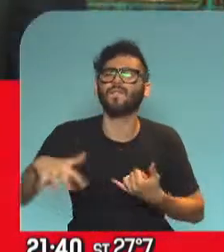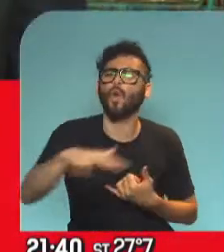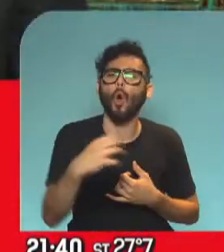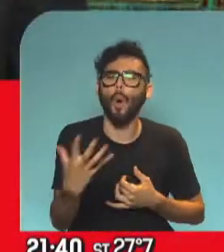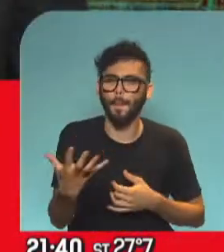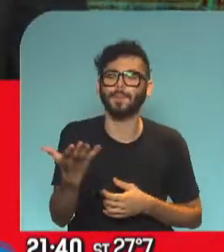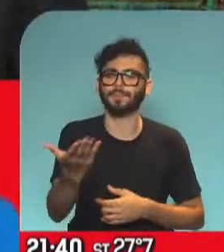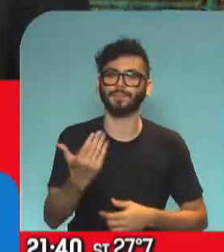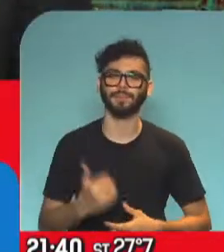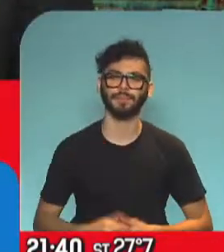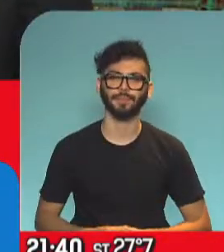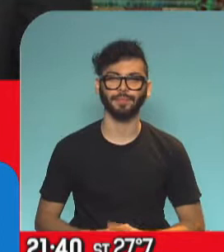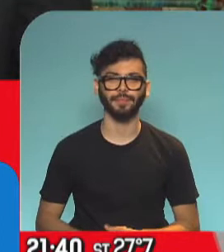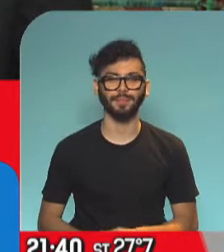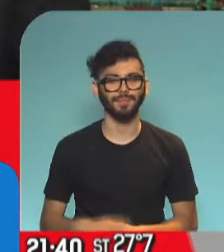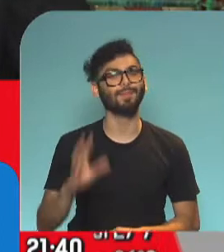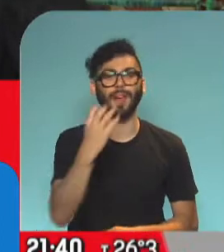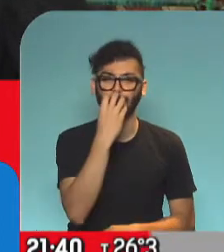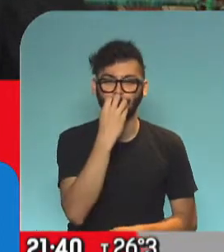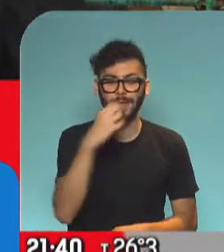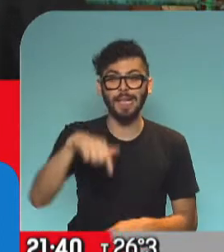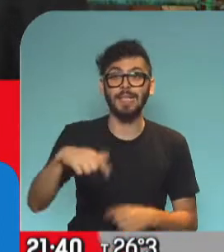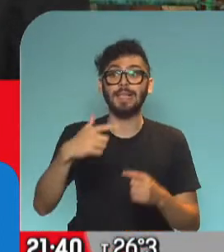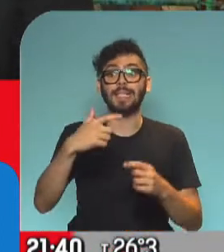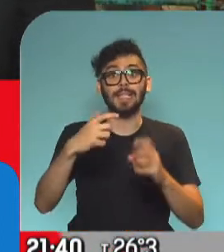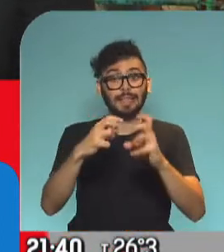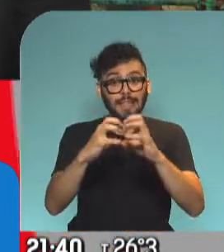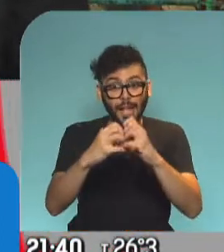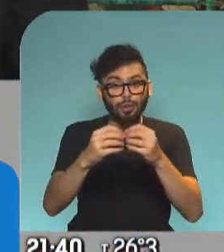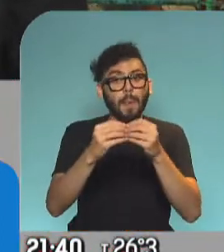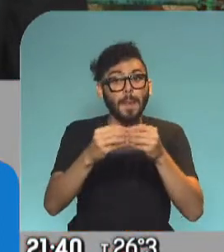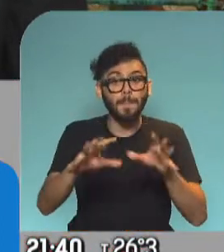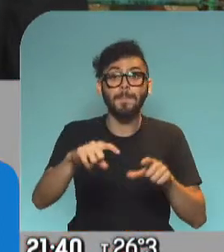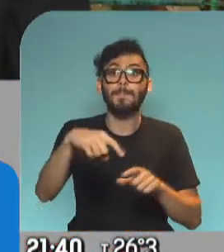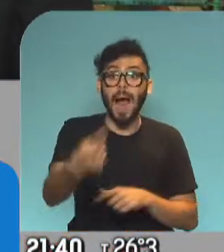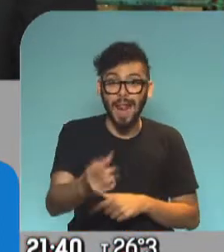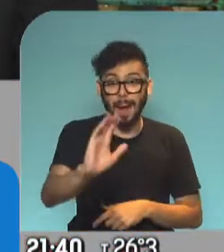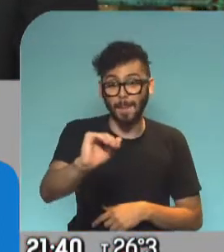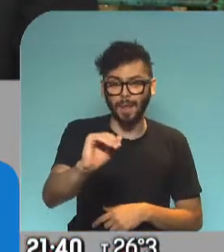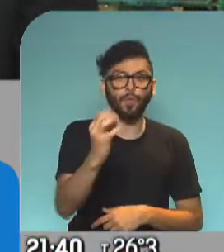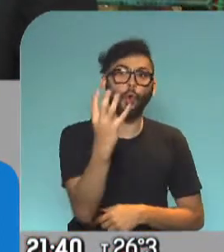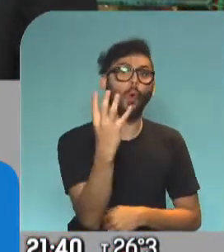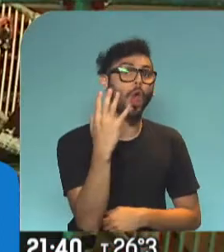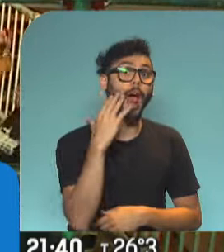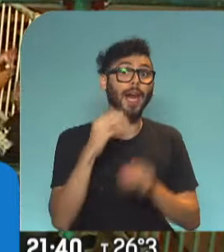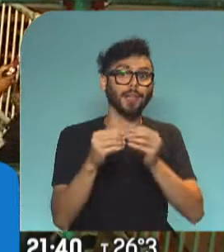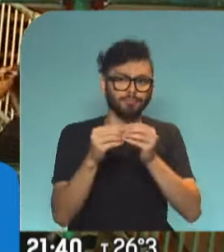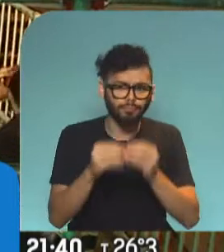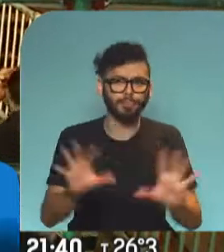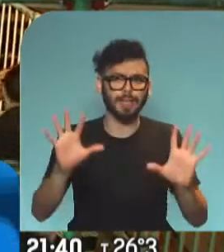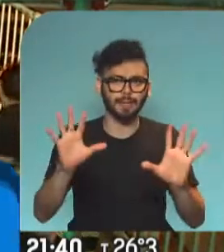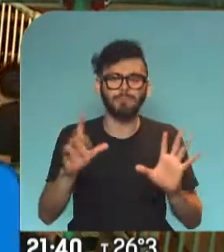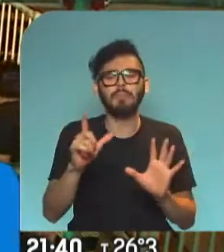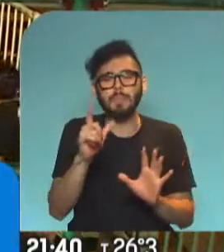escuchamos. Diana, una sesión que va a comenzar en el día de mañana martes a las 4 de la tarde y se especula con